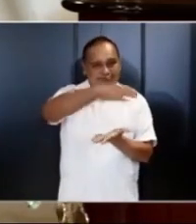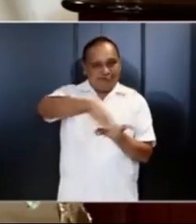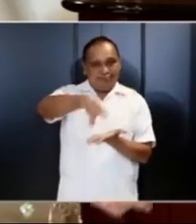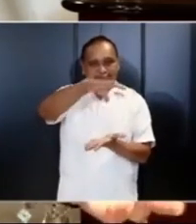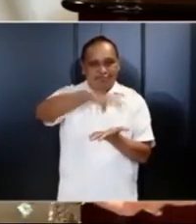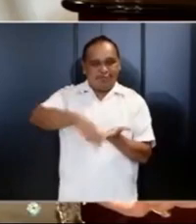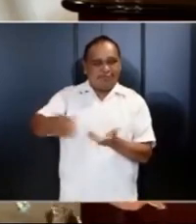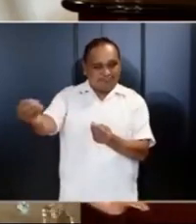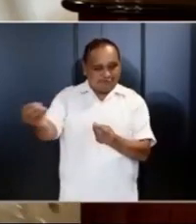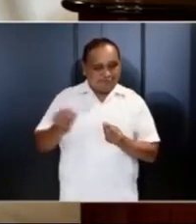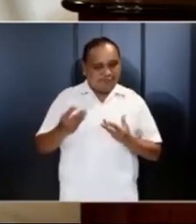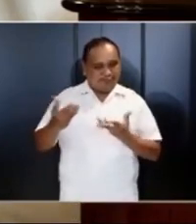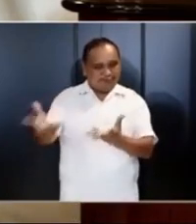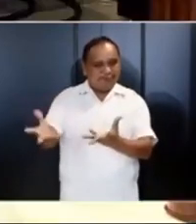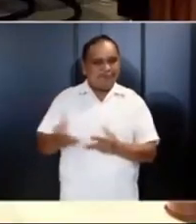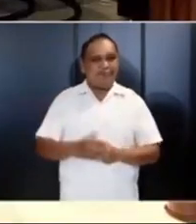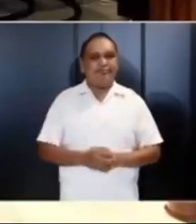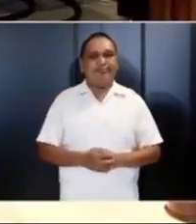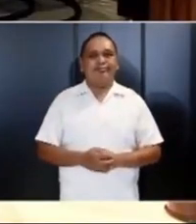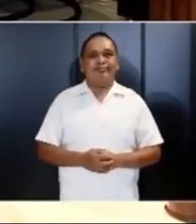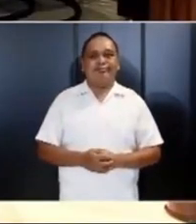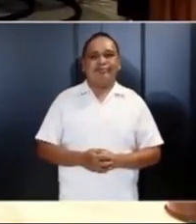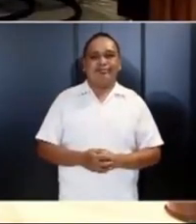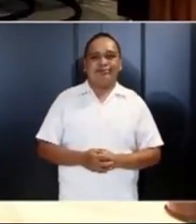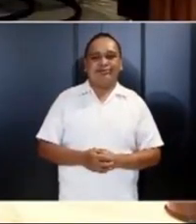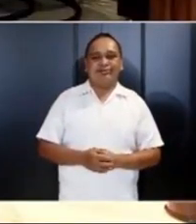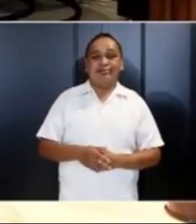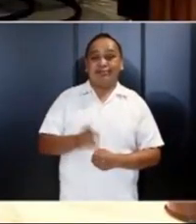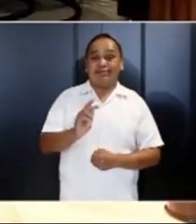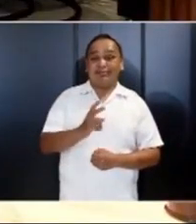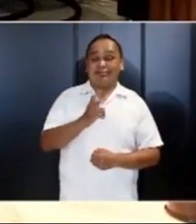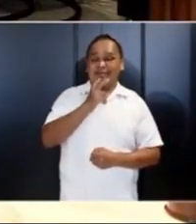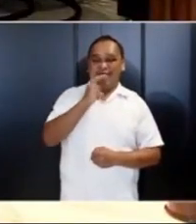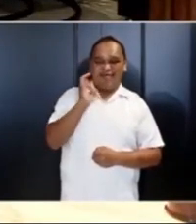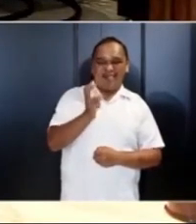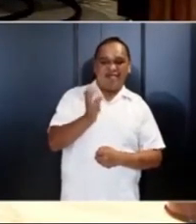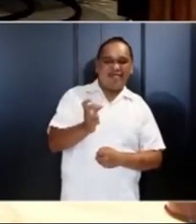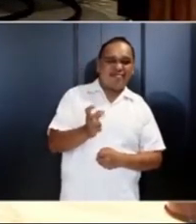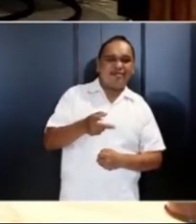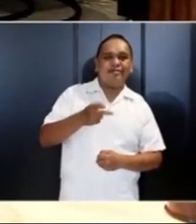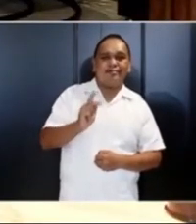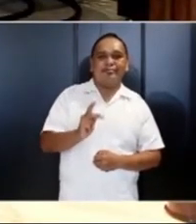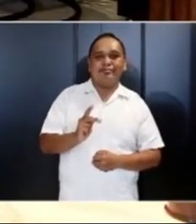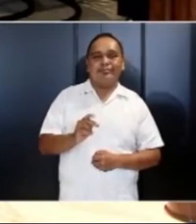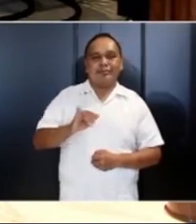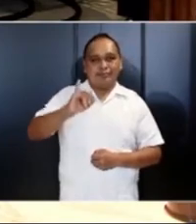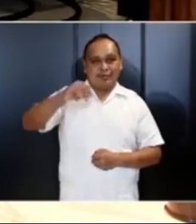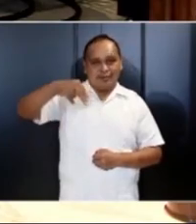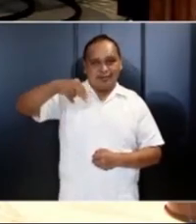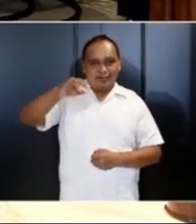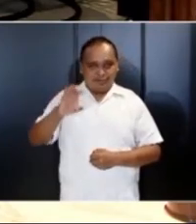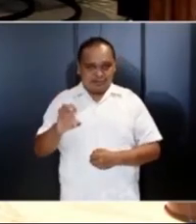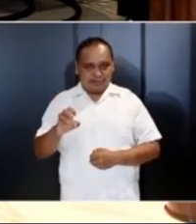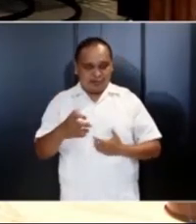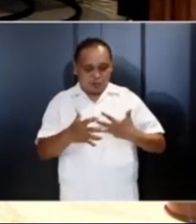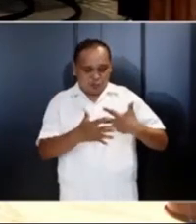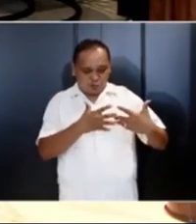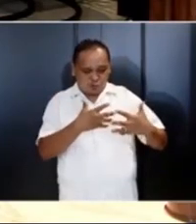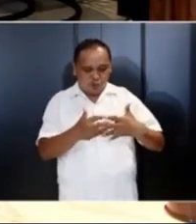es muy desigual. Y además la burla, cuando presume que el INE le reconoce su transparencia y le da incluso